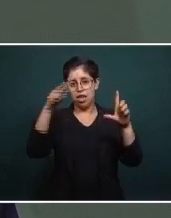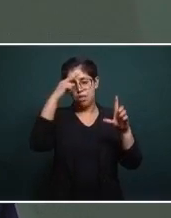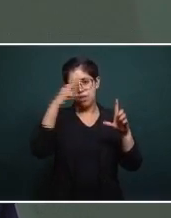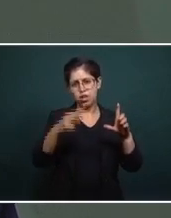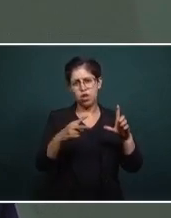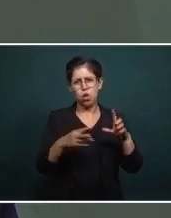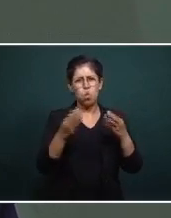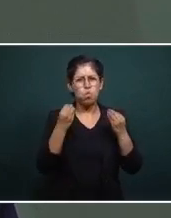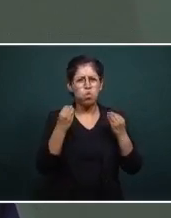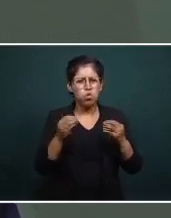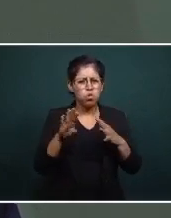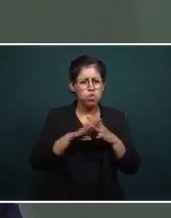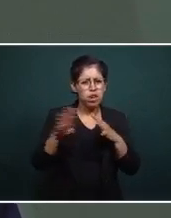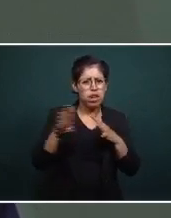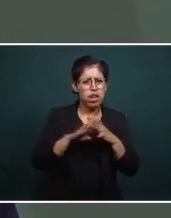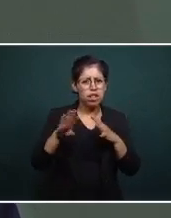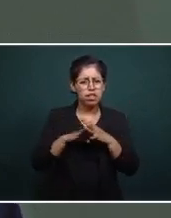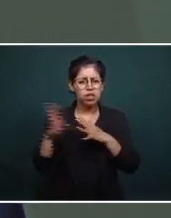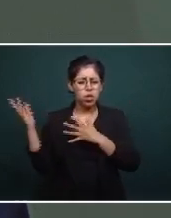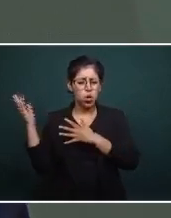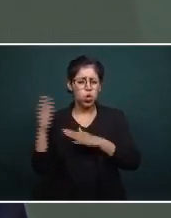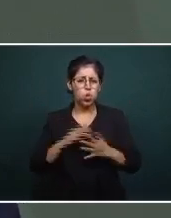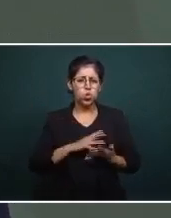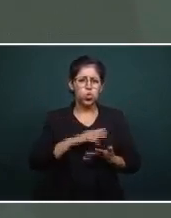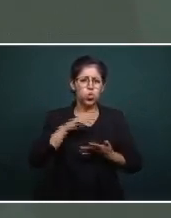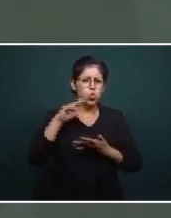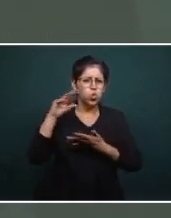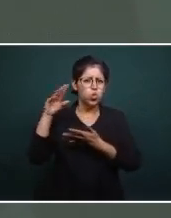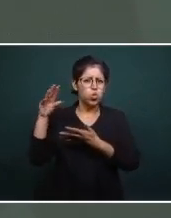por necesidad se han tenido que ir a